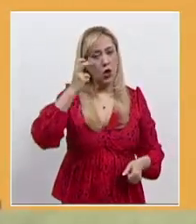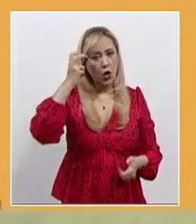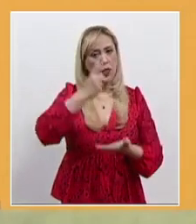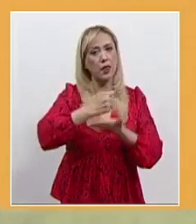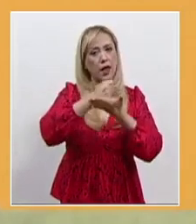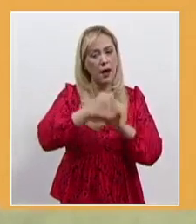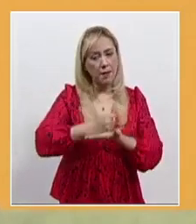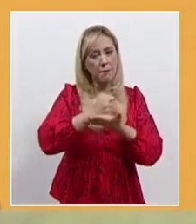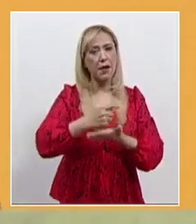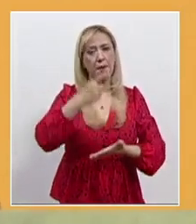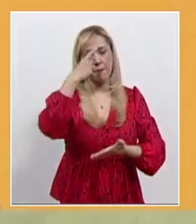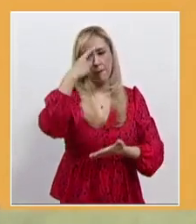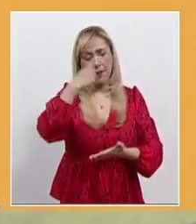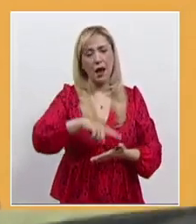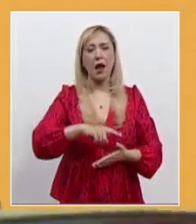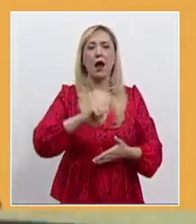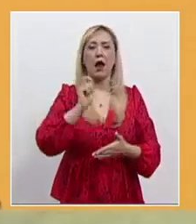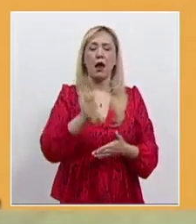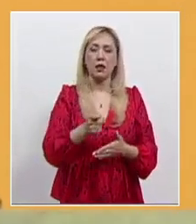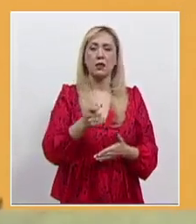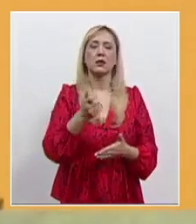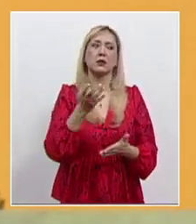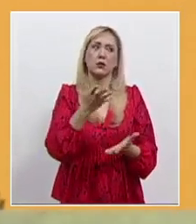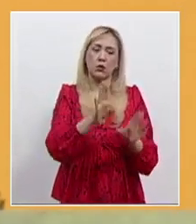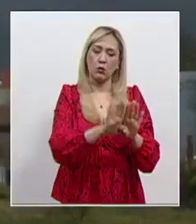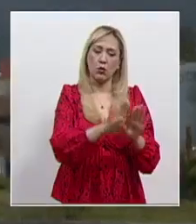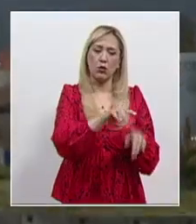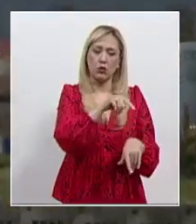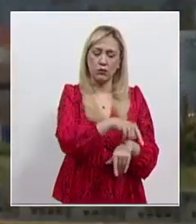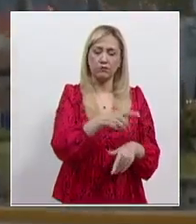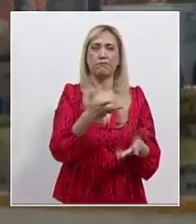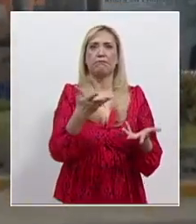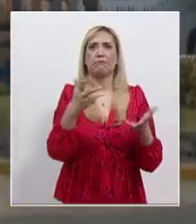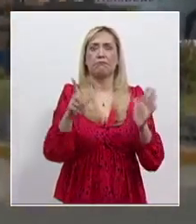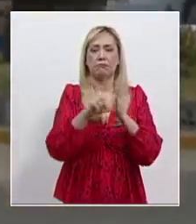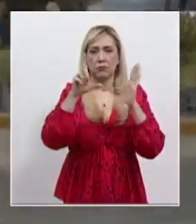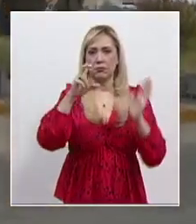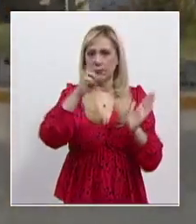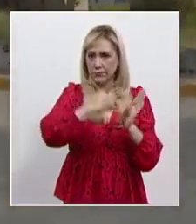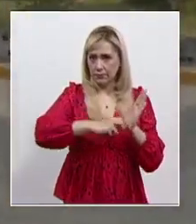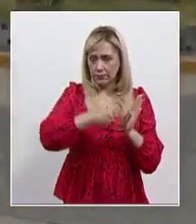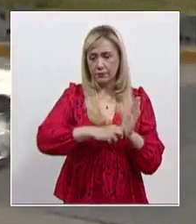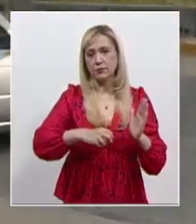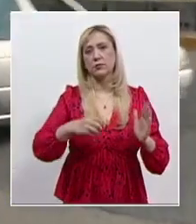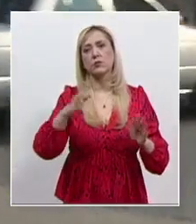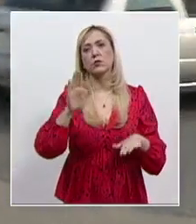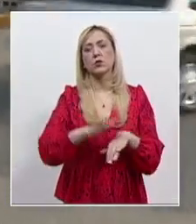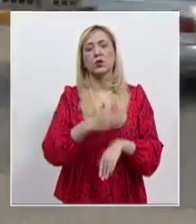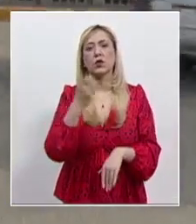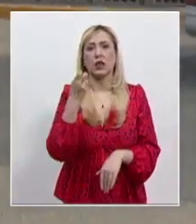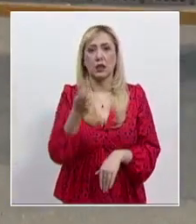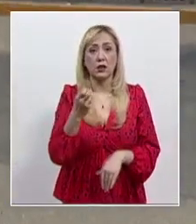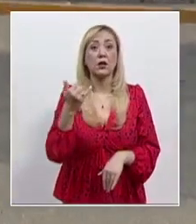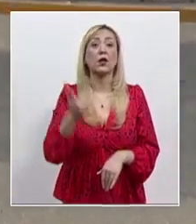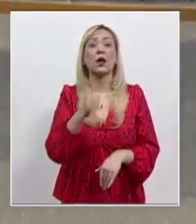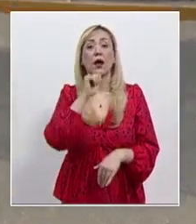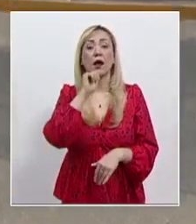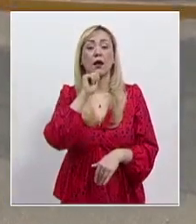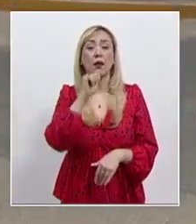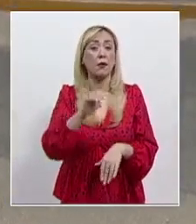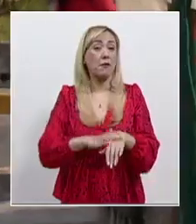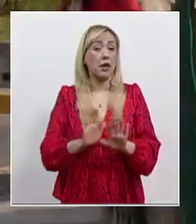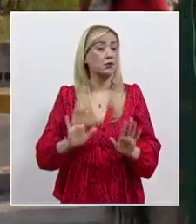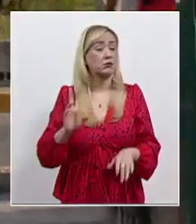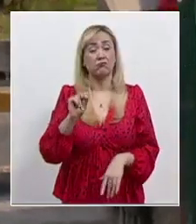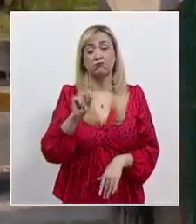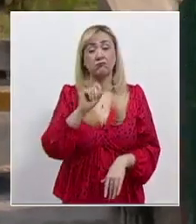culpabilidad, que establece que solo es posible sancionar al autor de la conducta realizada de manera dolosa o culposa. Además, consideró que la medida